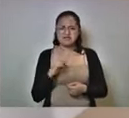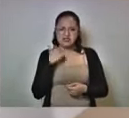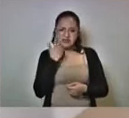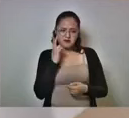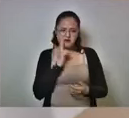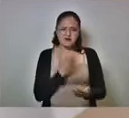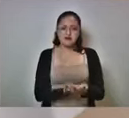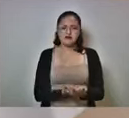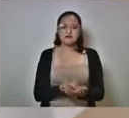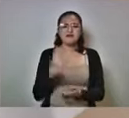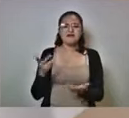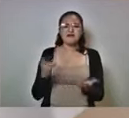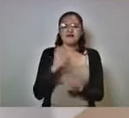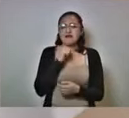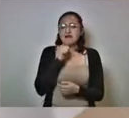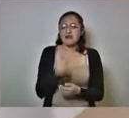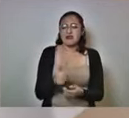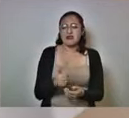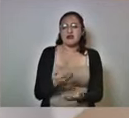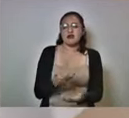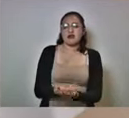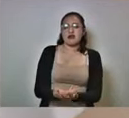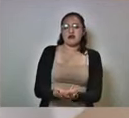¿Por qué no hicieron nada